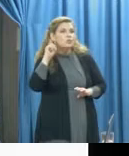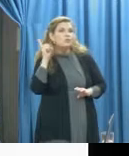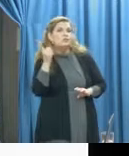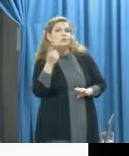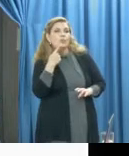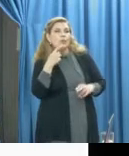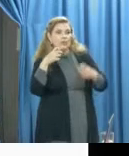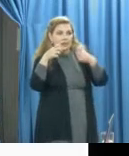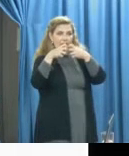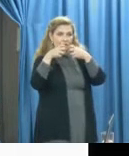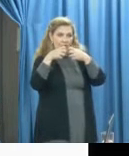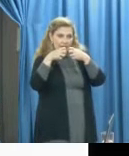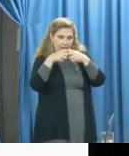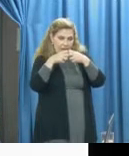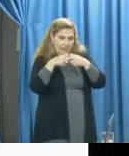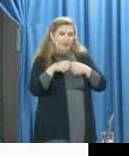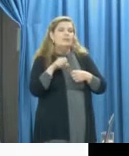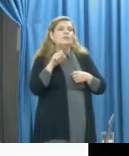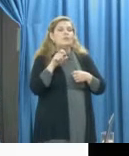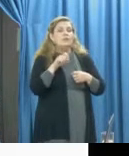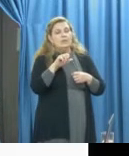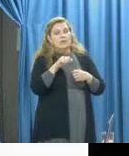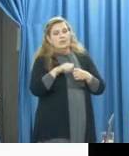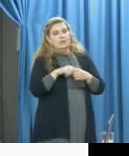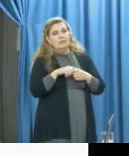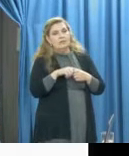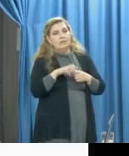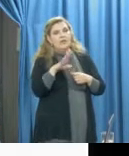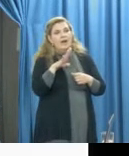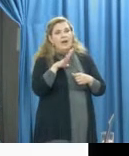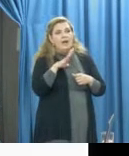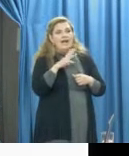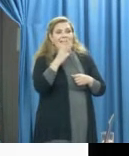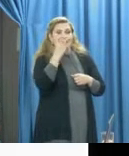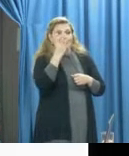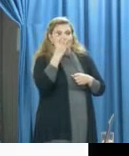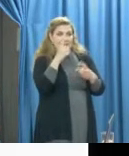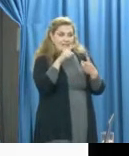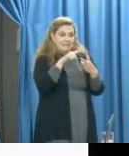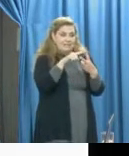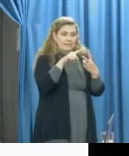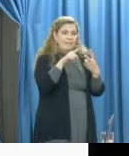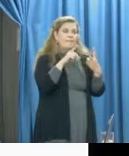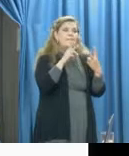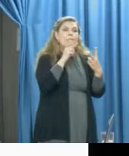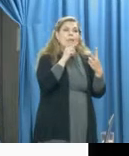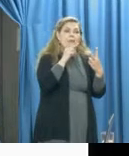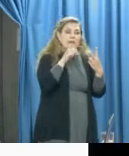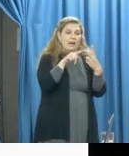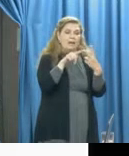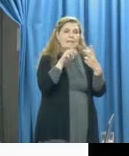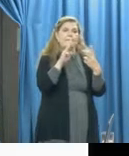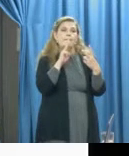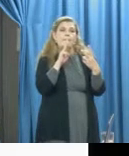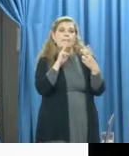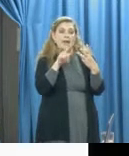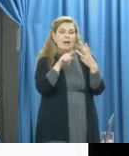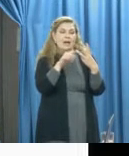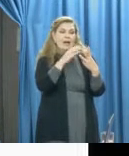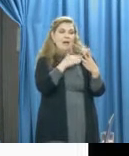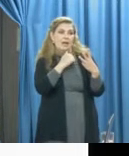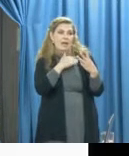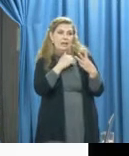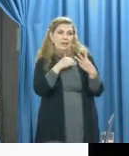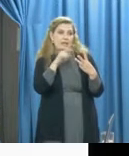neurosensorial y sordera conductiva. Aquí hay 3 afectados, papá, mamá e hijo, y aquí